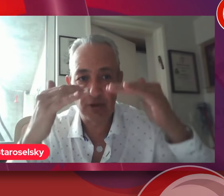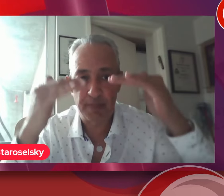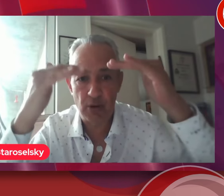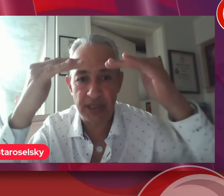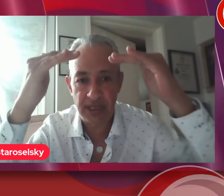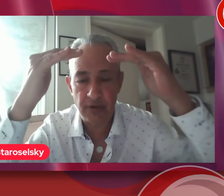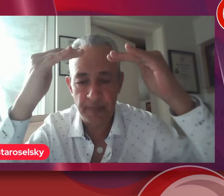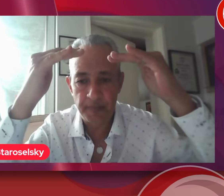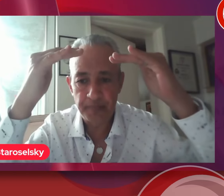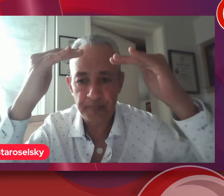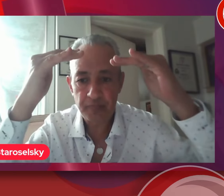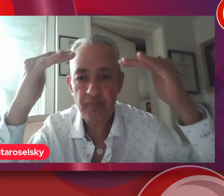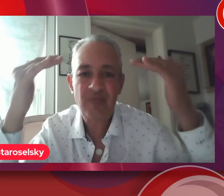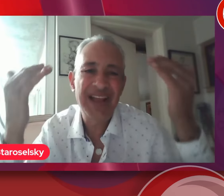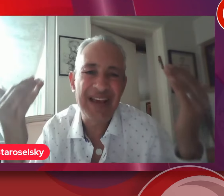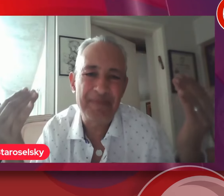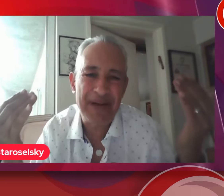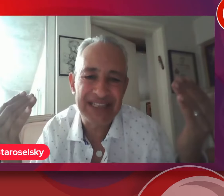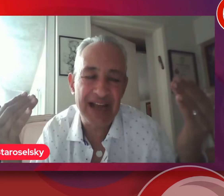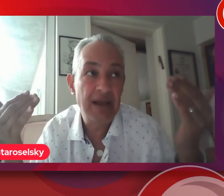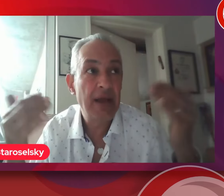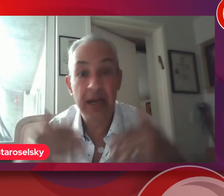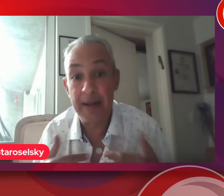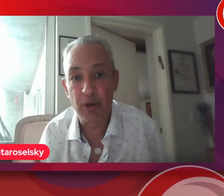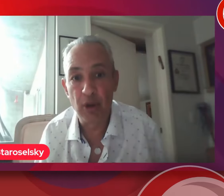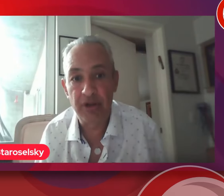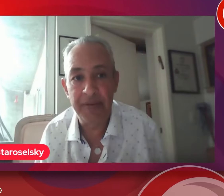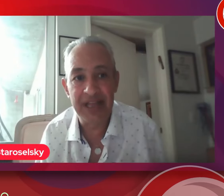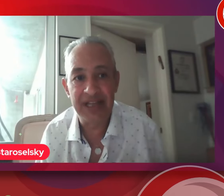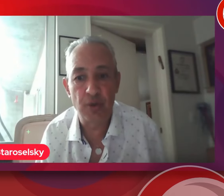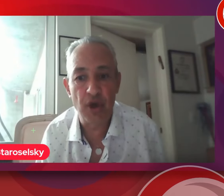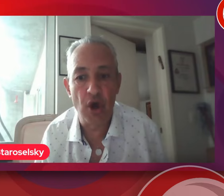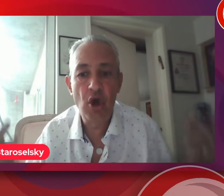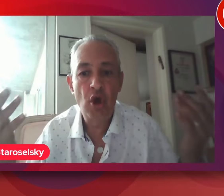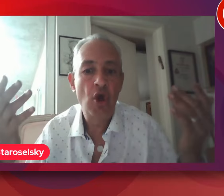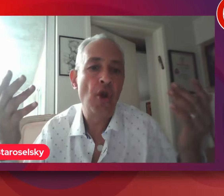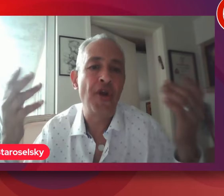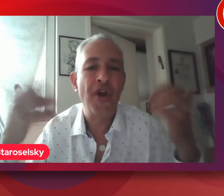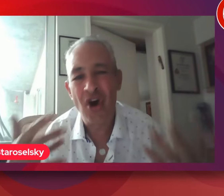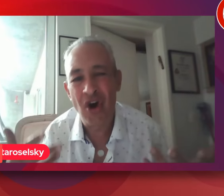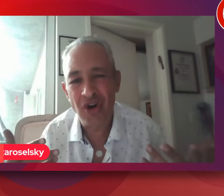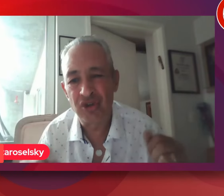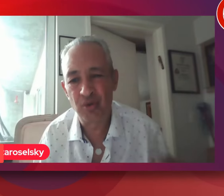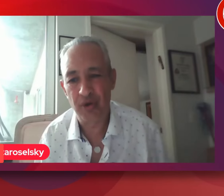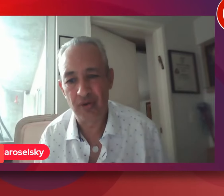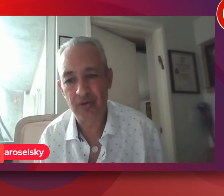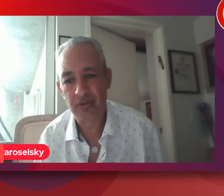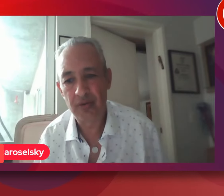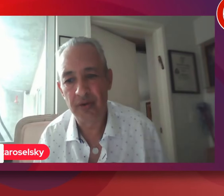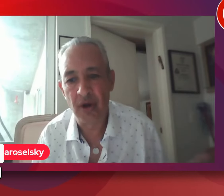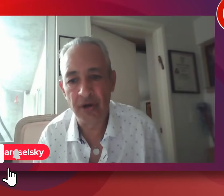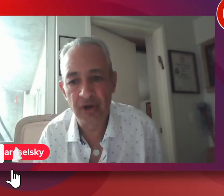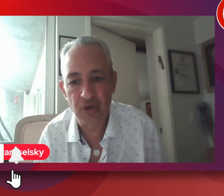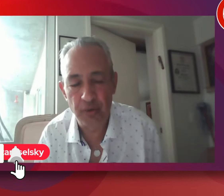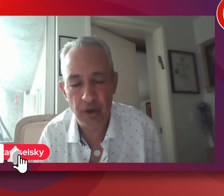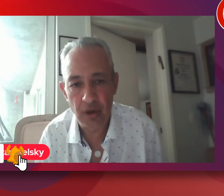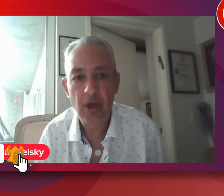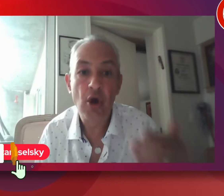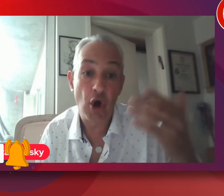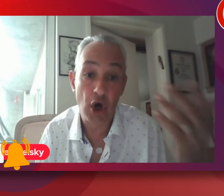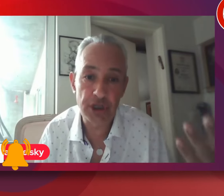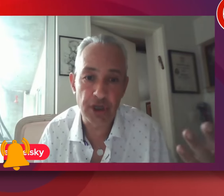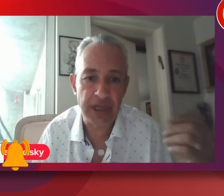lo fue haciendo Paul latino Qué pasa la productividad subió no no subió no no